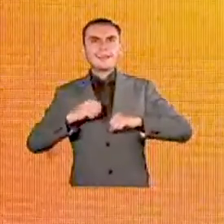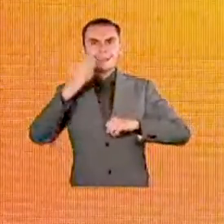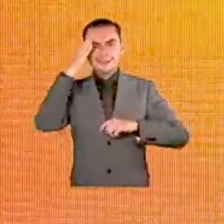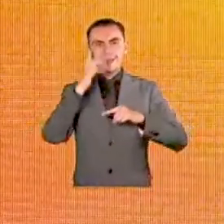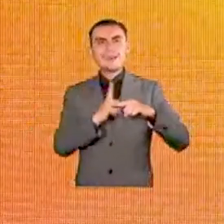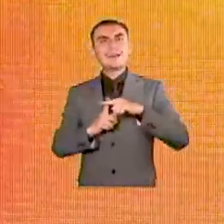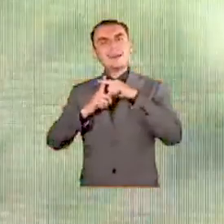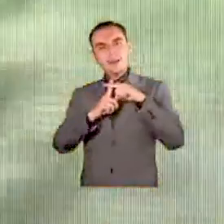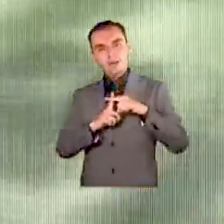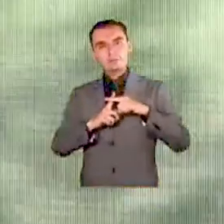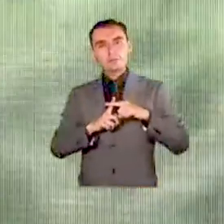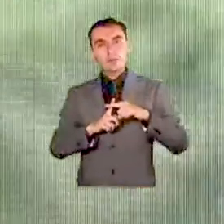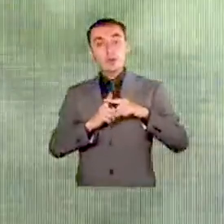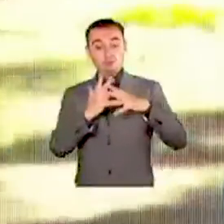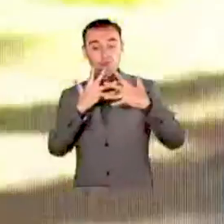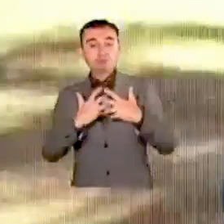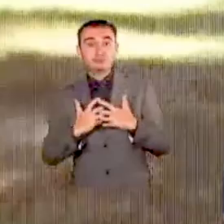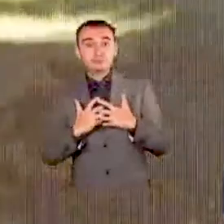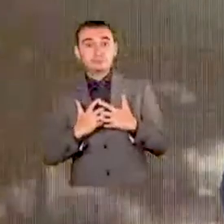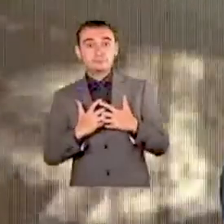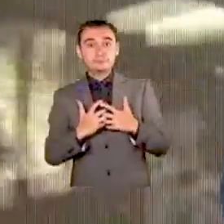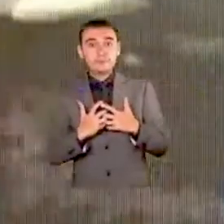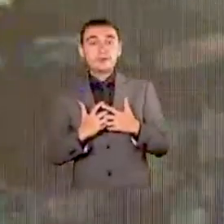la Procuraduría General de la Nación,